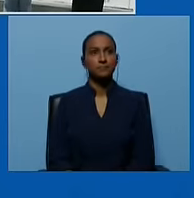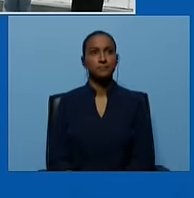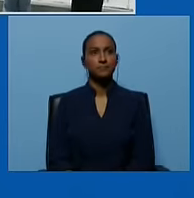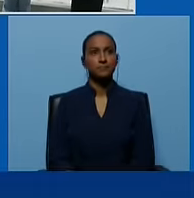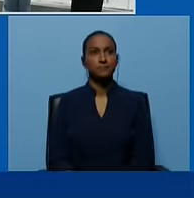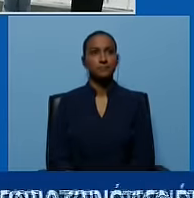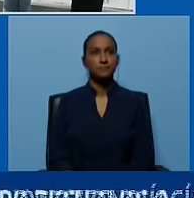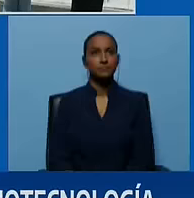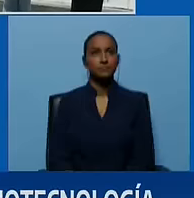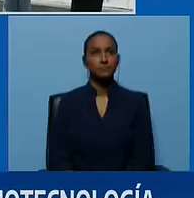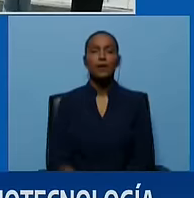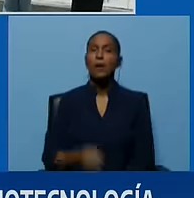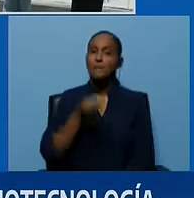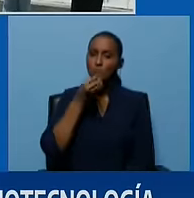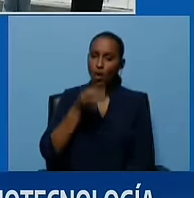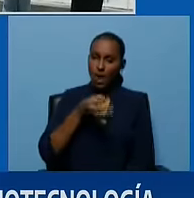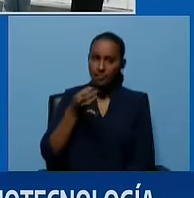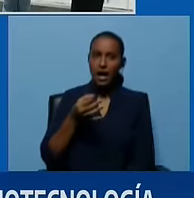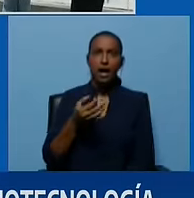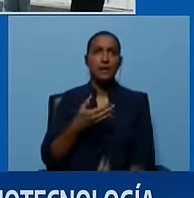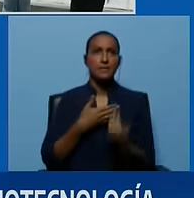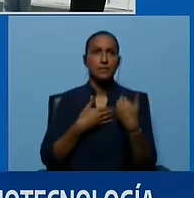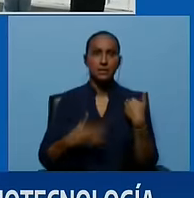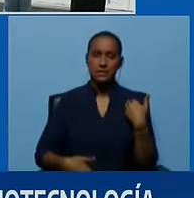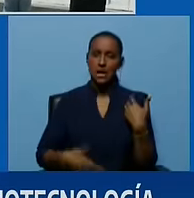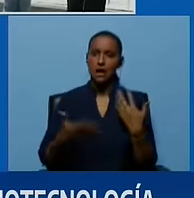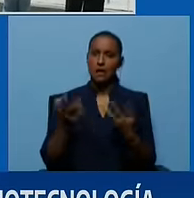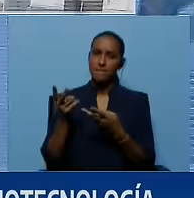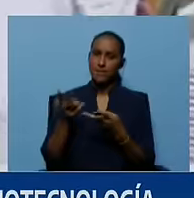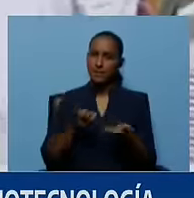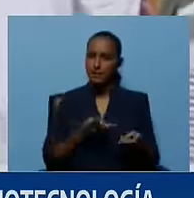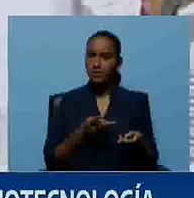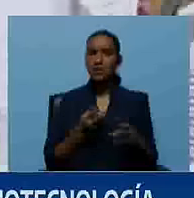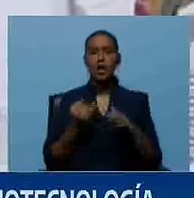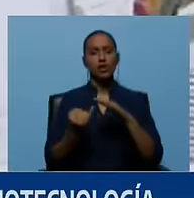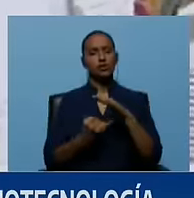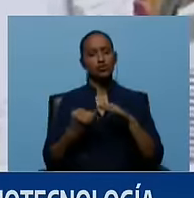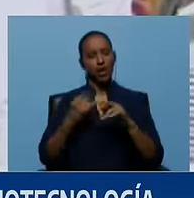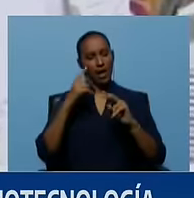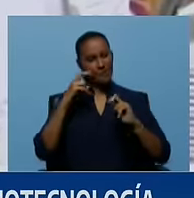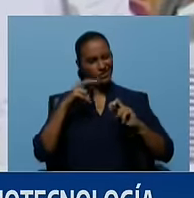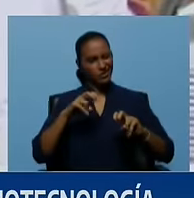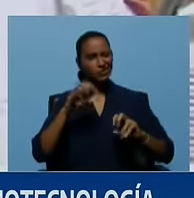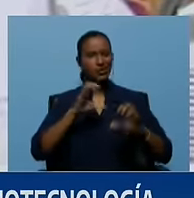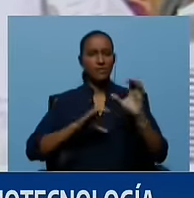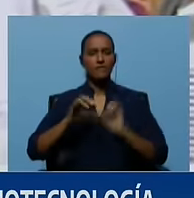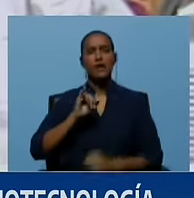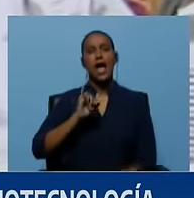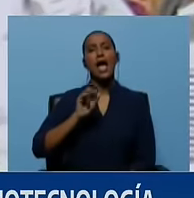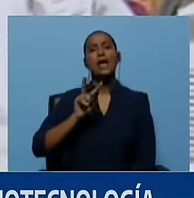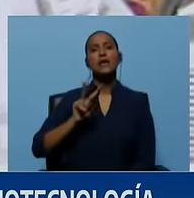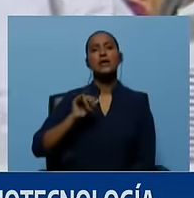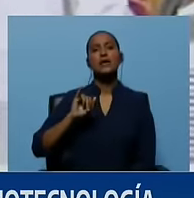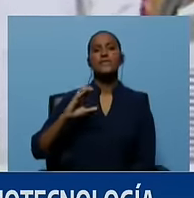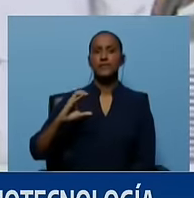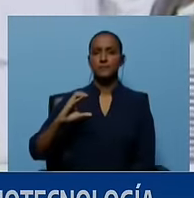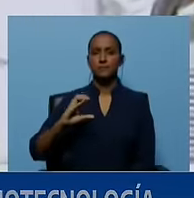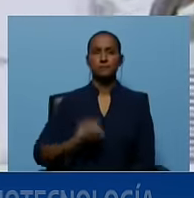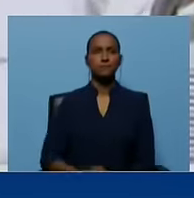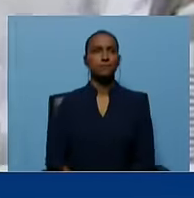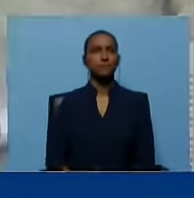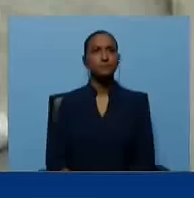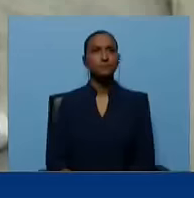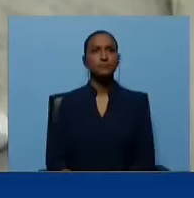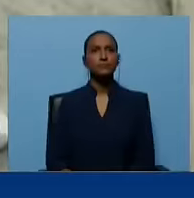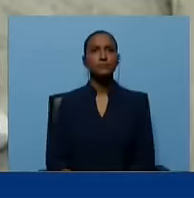Buenas tardes, presidente. Bienvenido nuevamente al Instituto Venezolano de Investigaciones Científicas y en particular